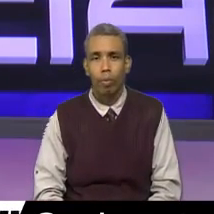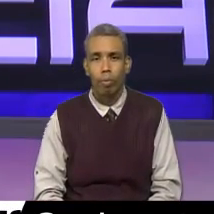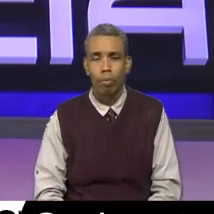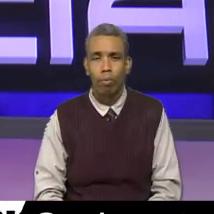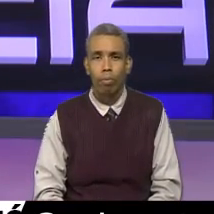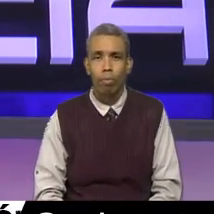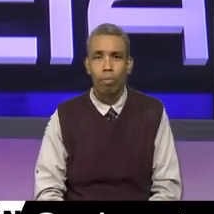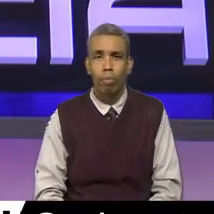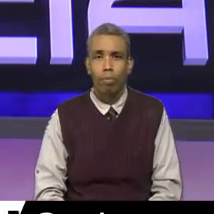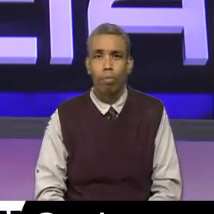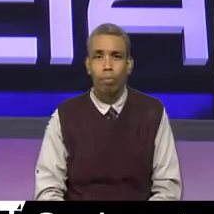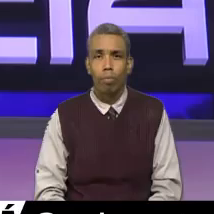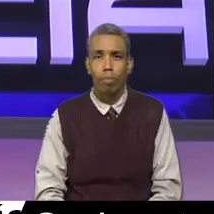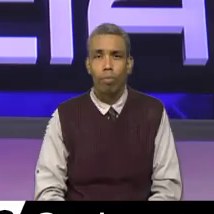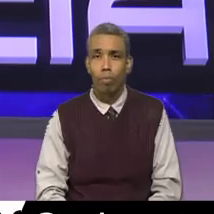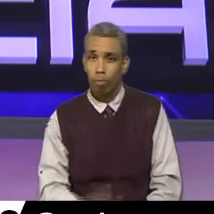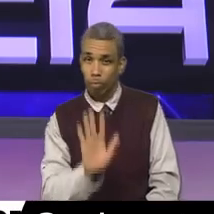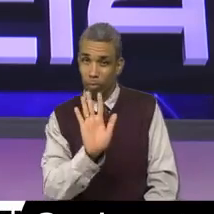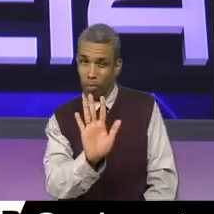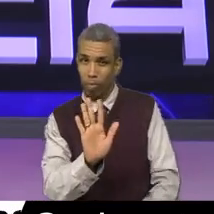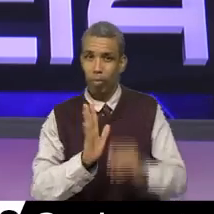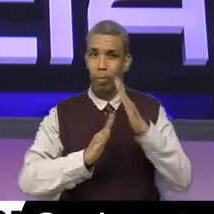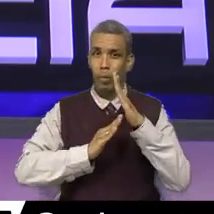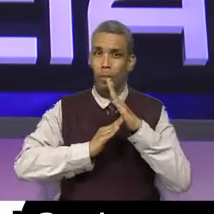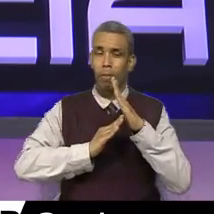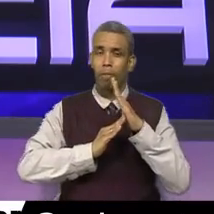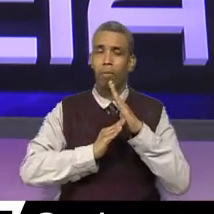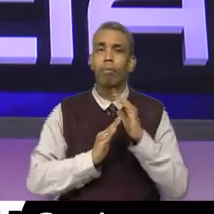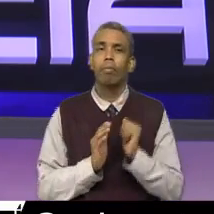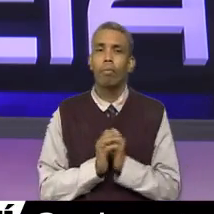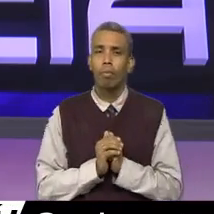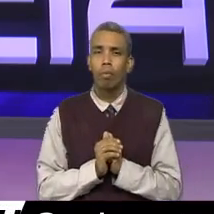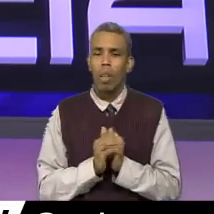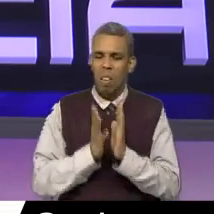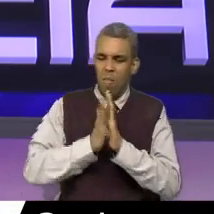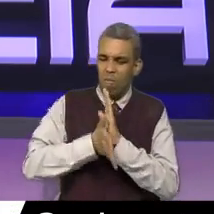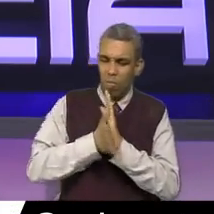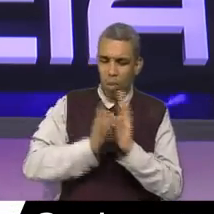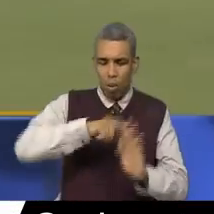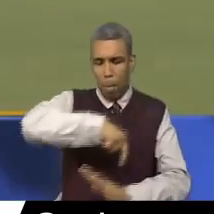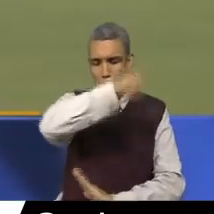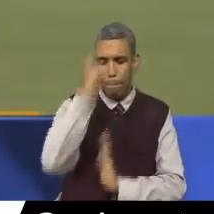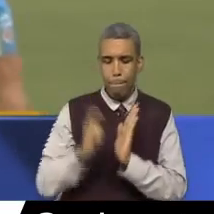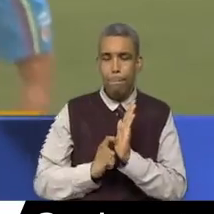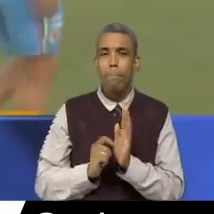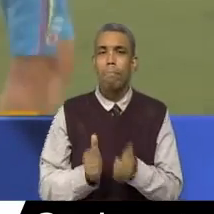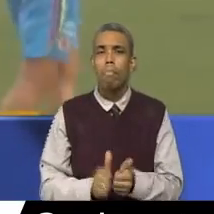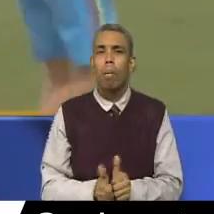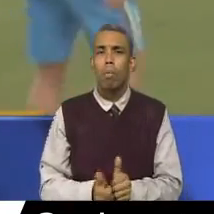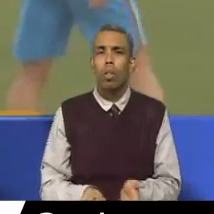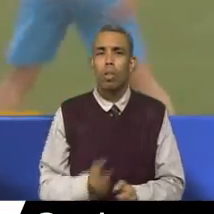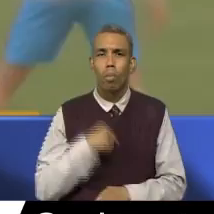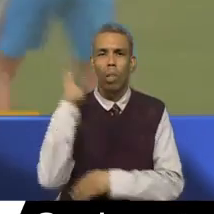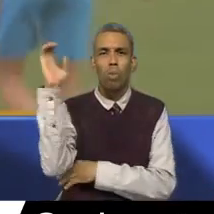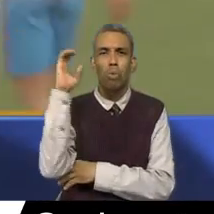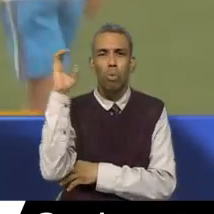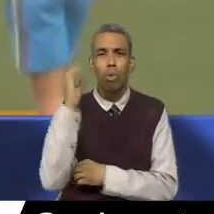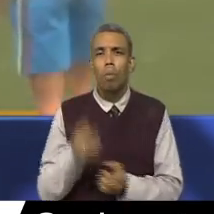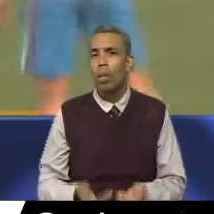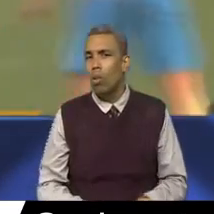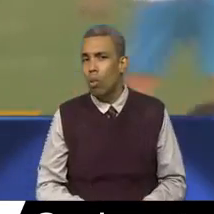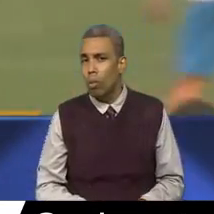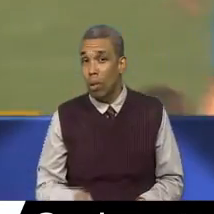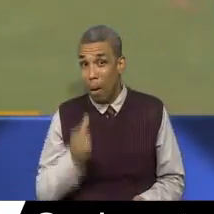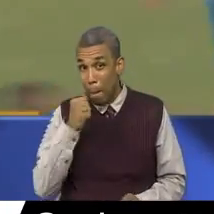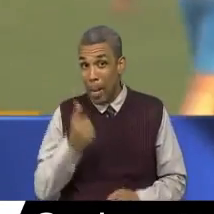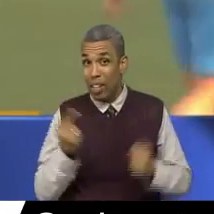Bueno, y llegó el momento de hacer una pausa. Al regresar tendremos toda la información deportiva, hablaremos de la selección Colombia contra el